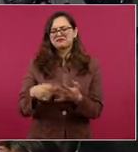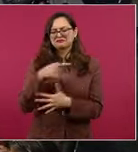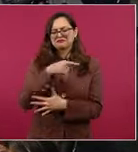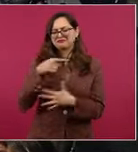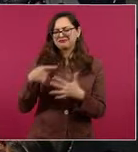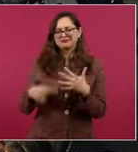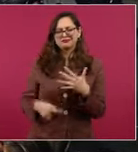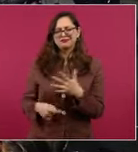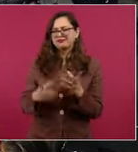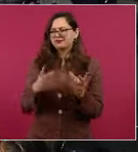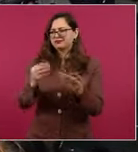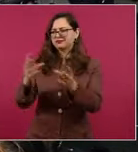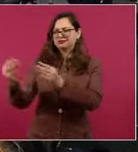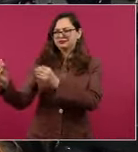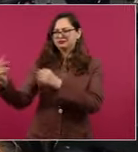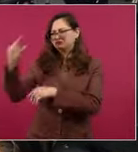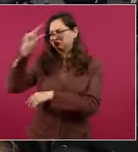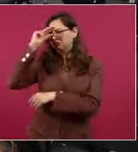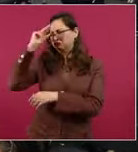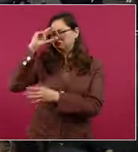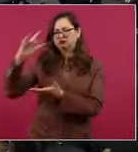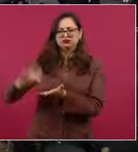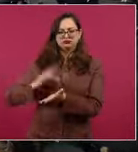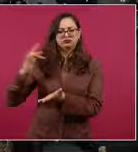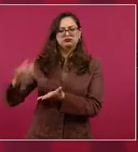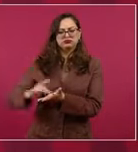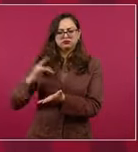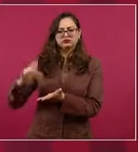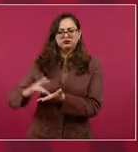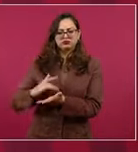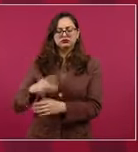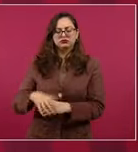muchos intelectuales,